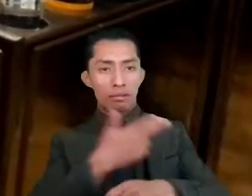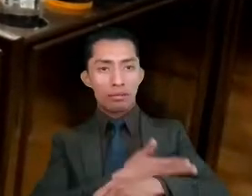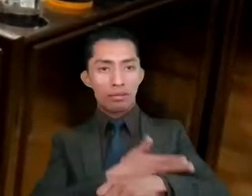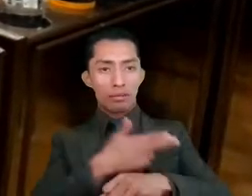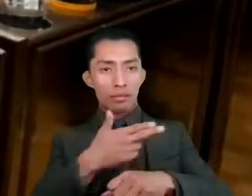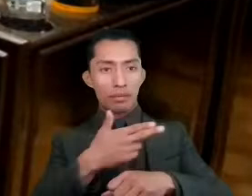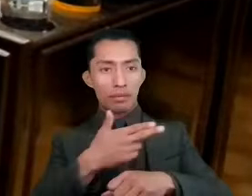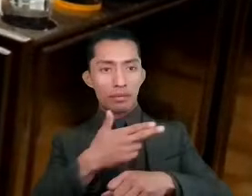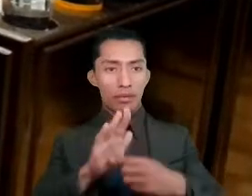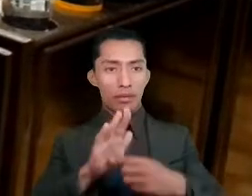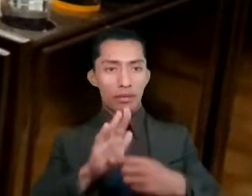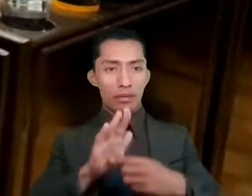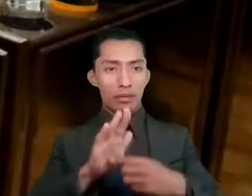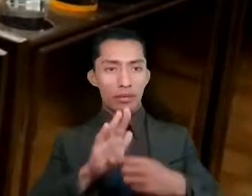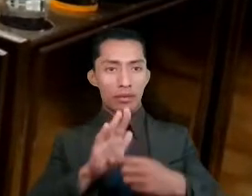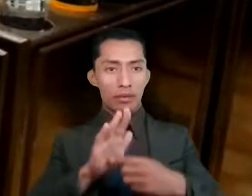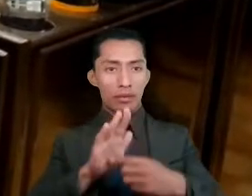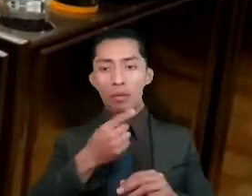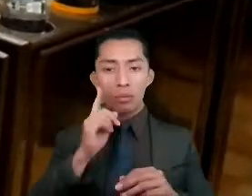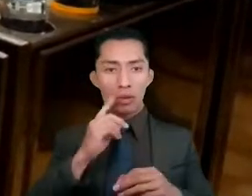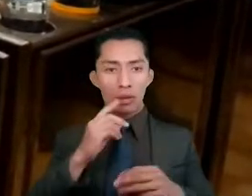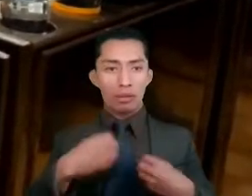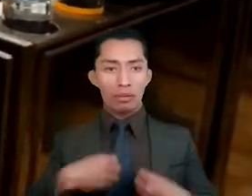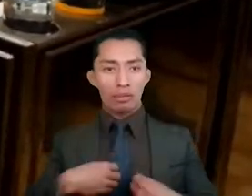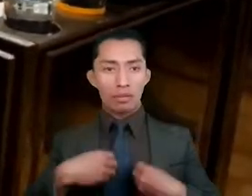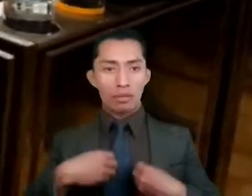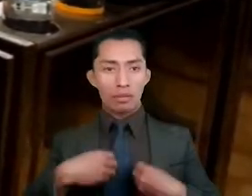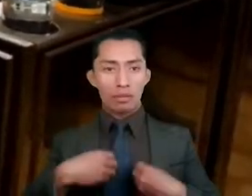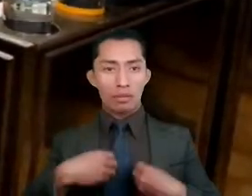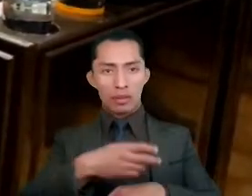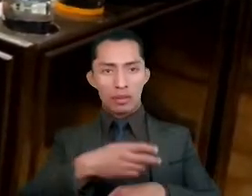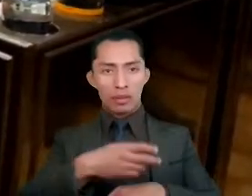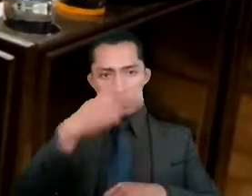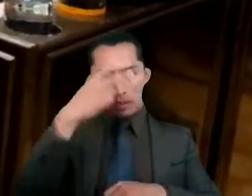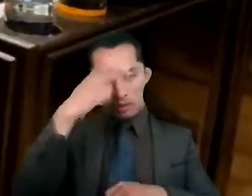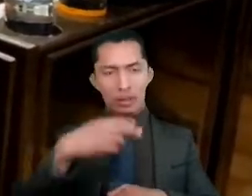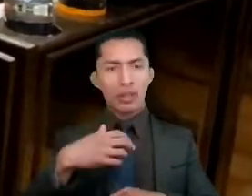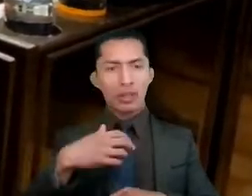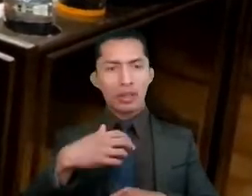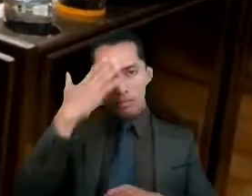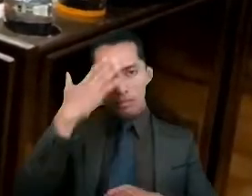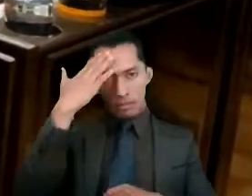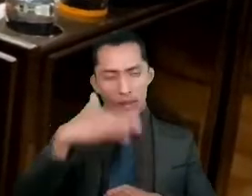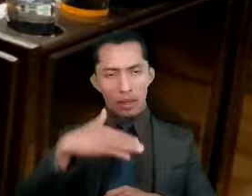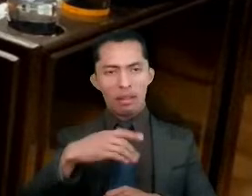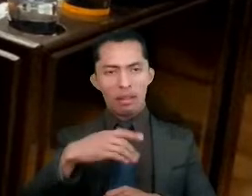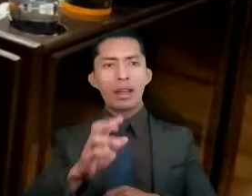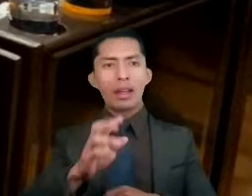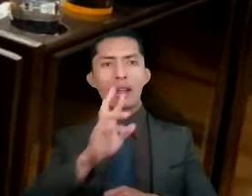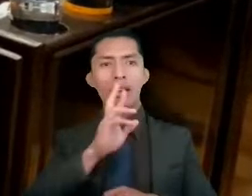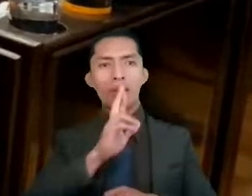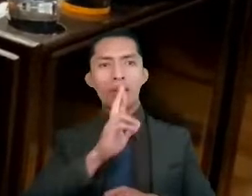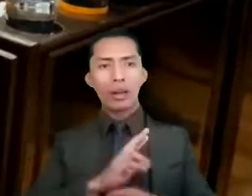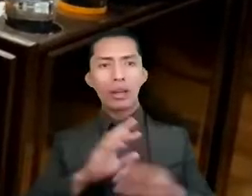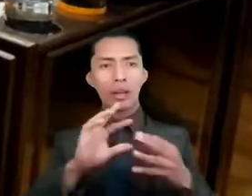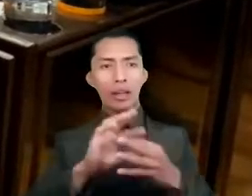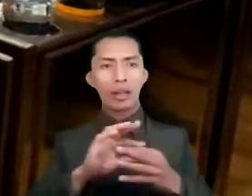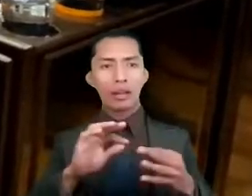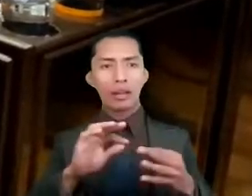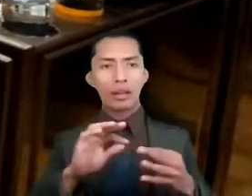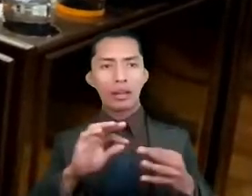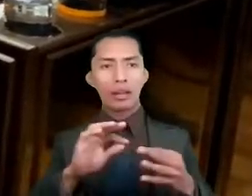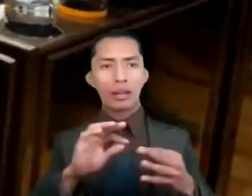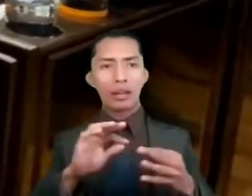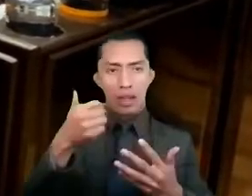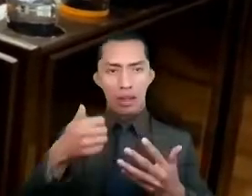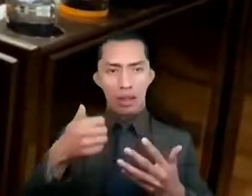cuentas, las y los mexiquenses están interesados en escuchar las respuestas que cada representante y